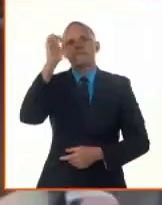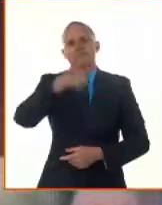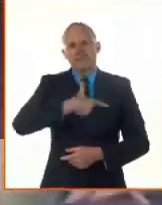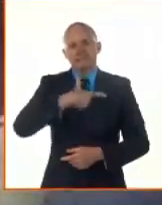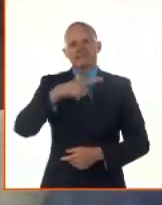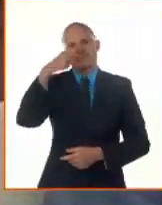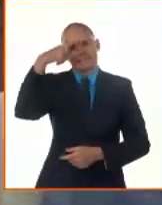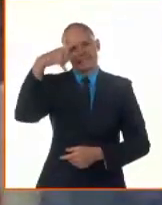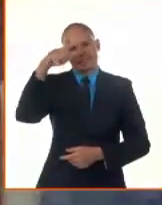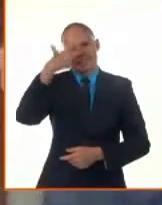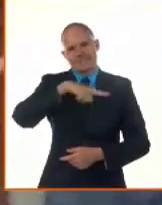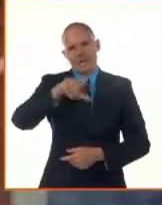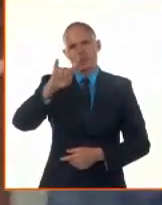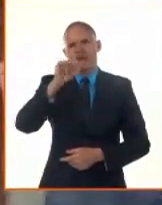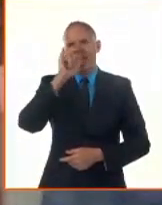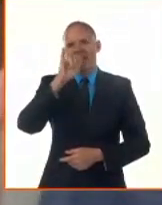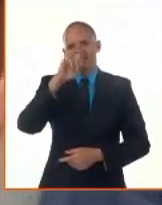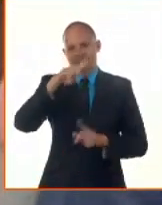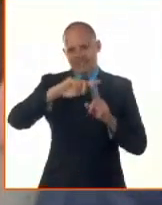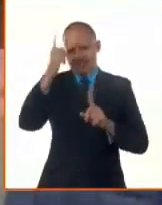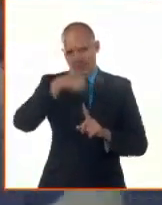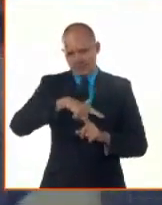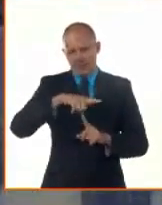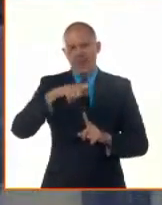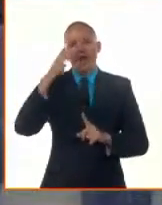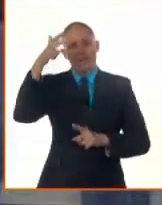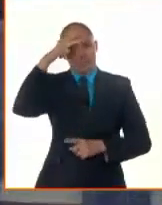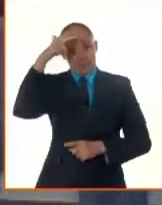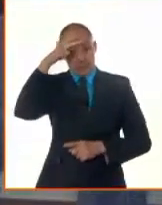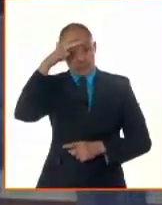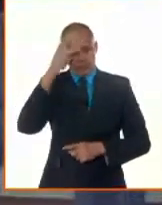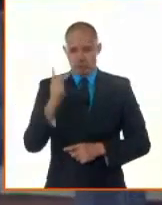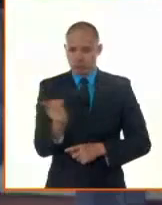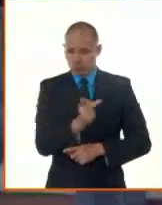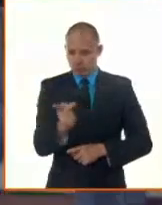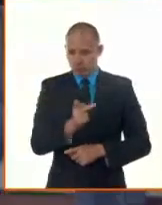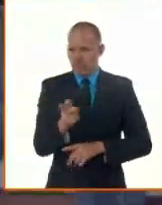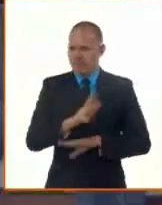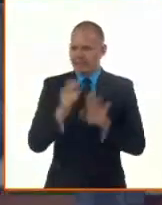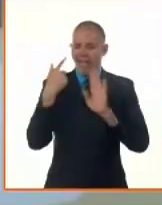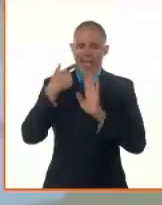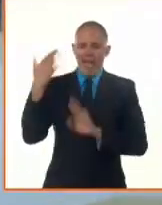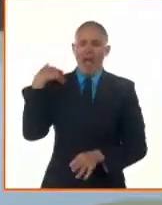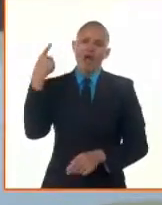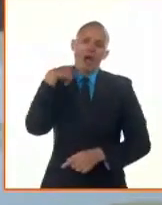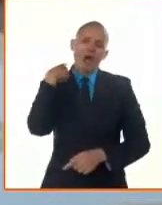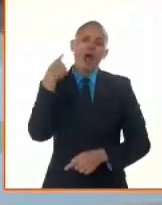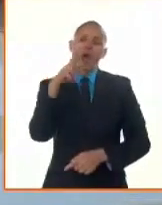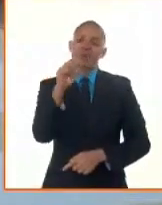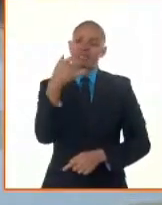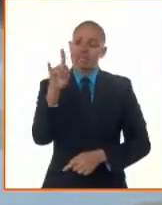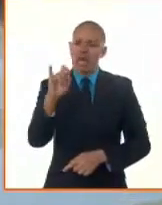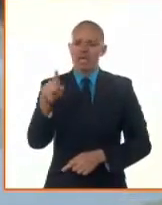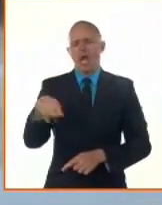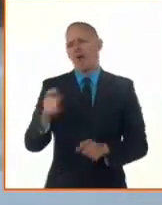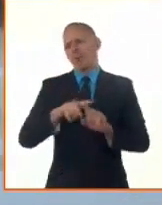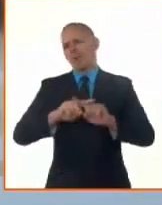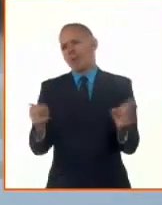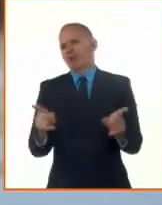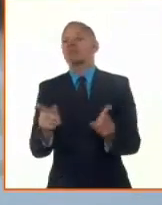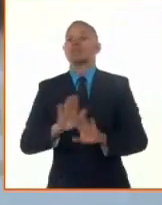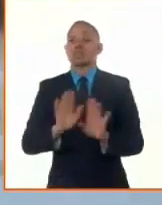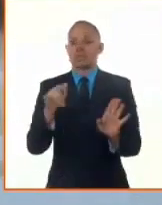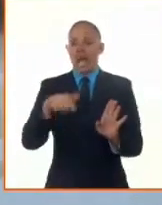medio después de romper sus vínculos en 2016 ambos países anunciaron en marzo el restablecimiento de relaciones